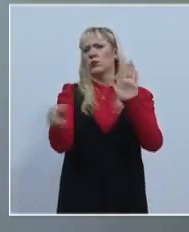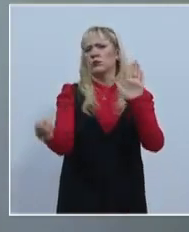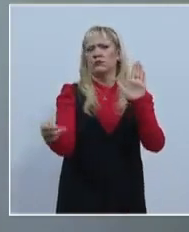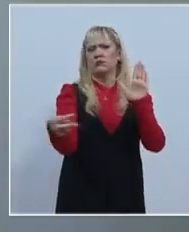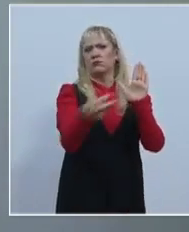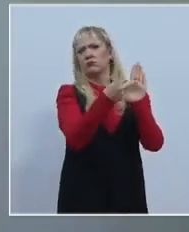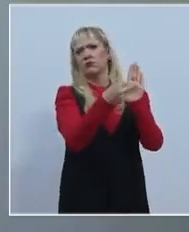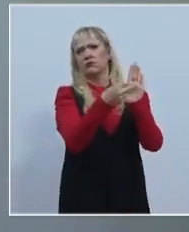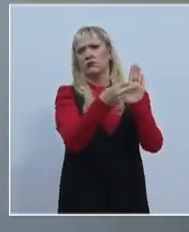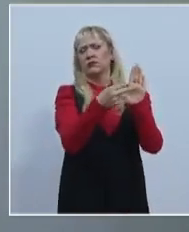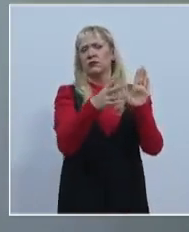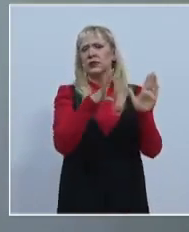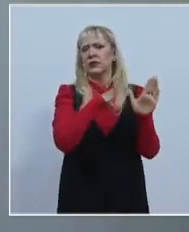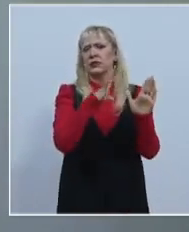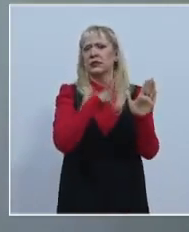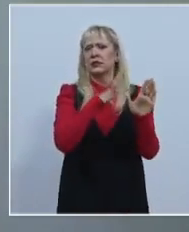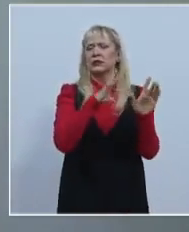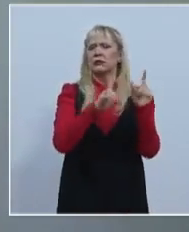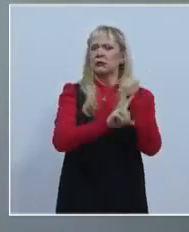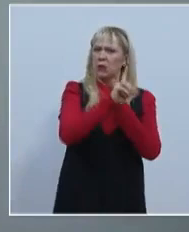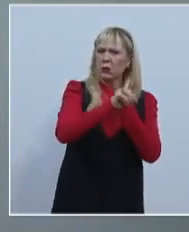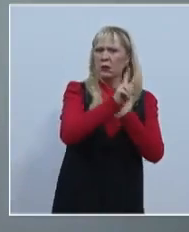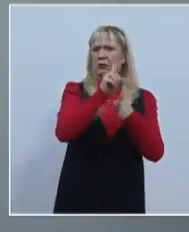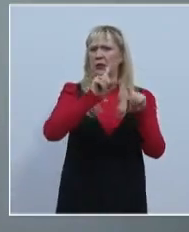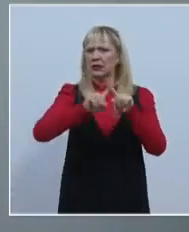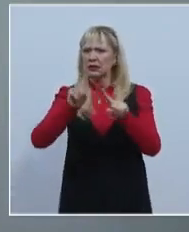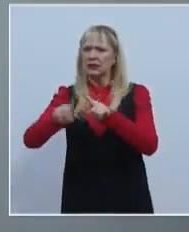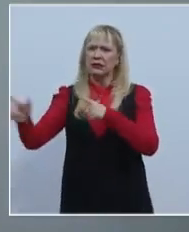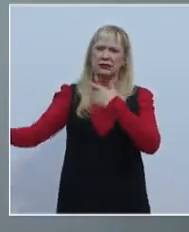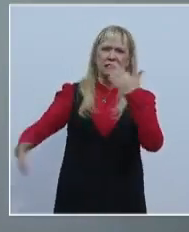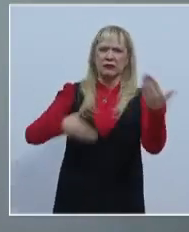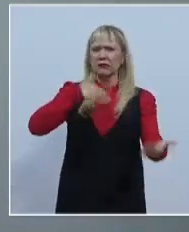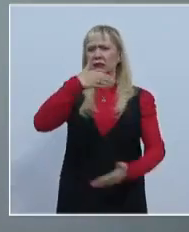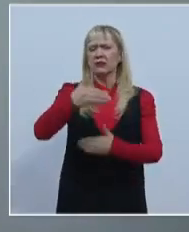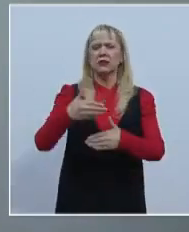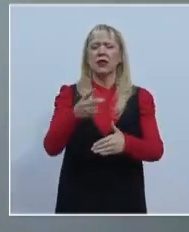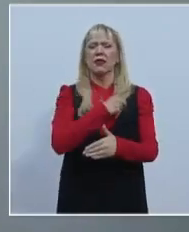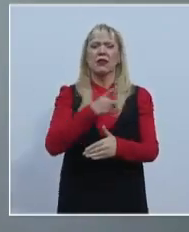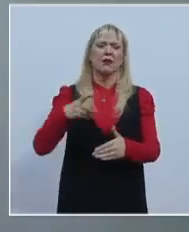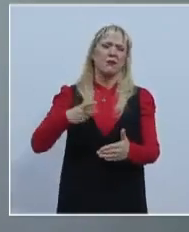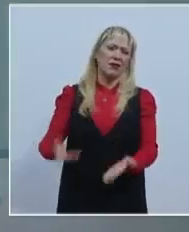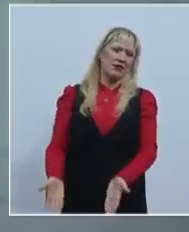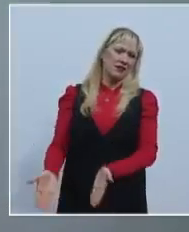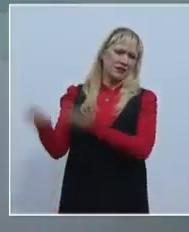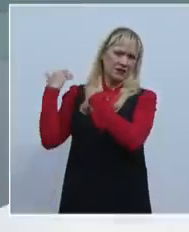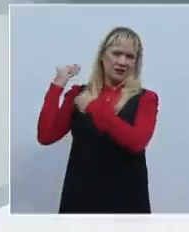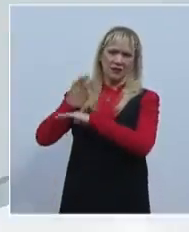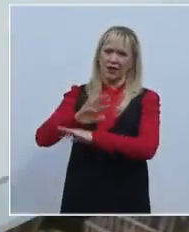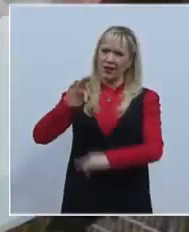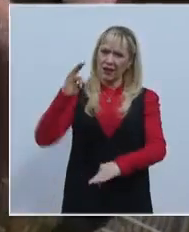aquellas circunstancias y problemas que queremos dejar atrás.